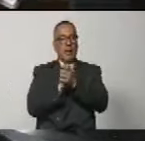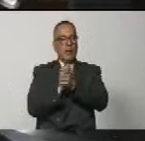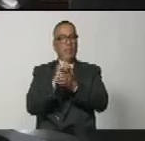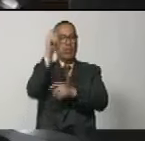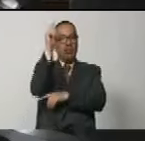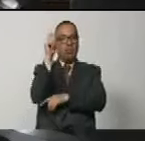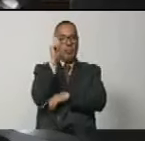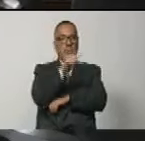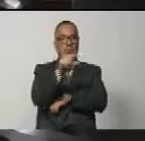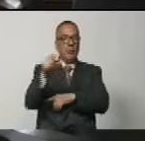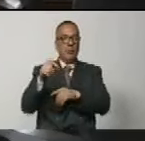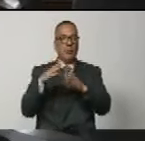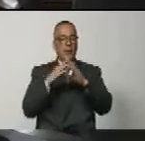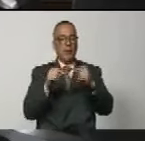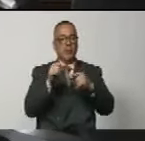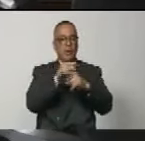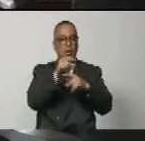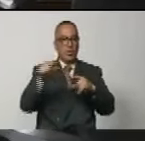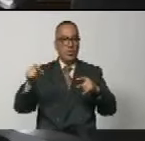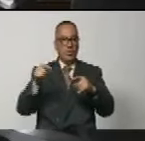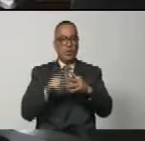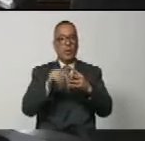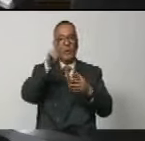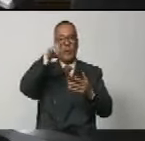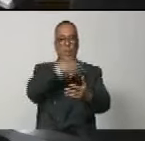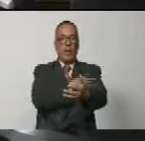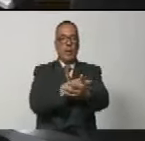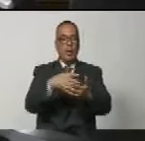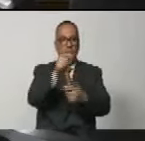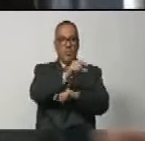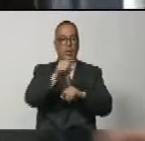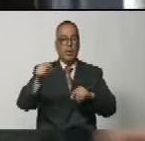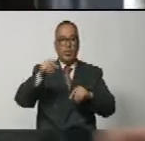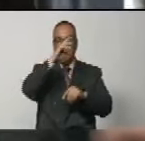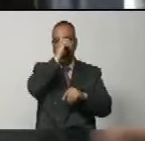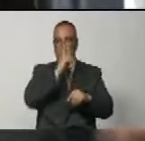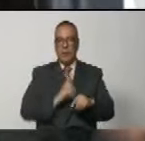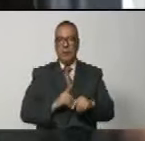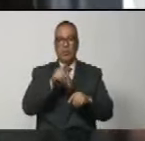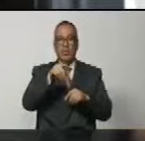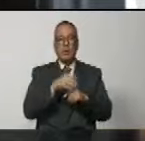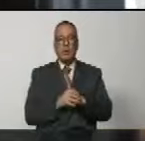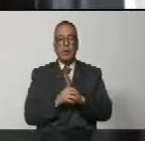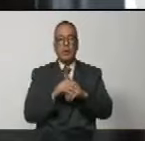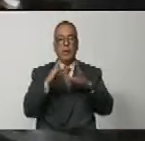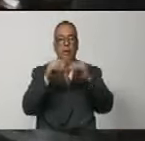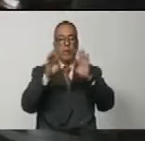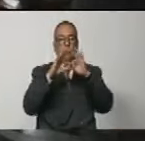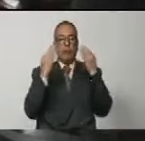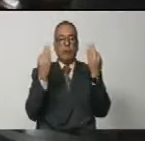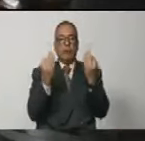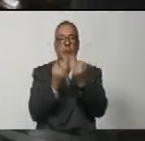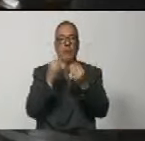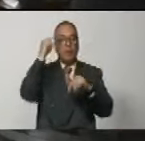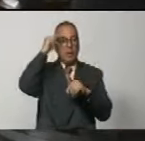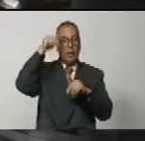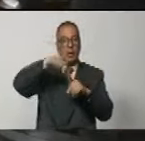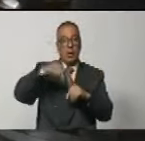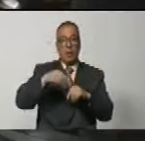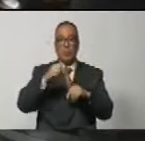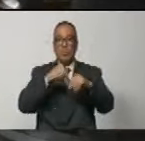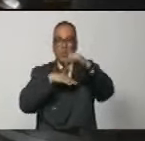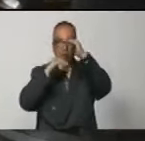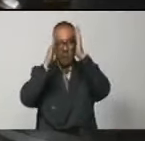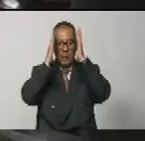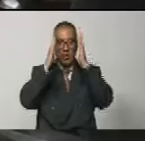y parlamentarias, a todos esos más de 2,5 millones de personas con discapacidad y sus familiares que hoy están bien